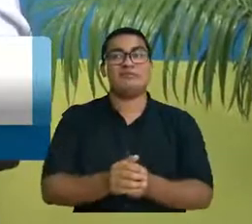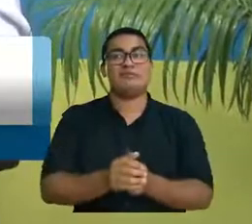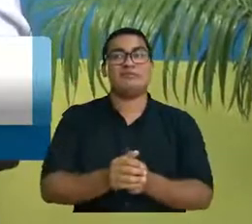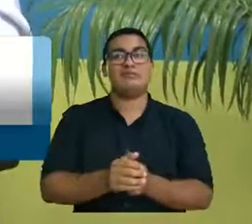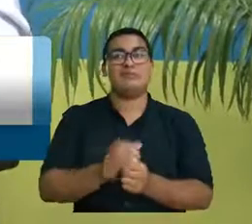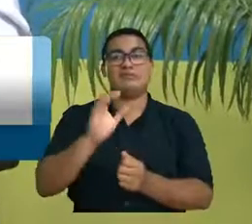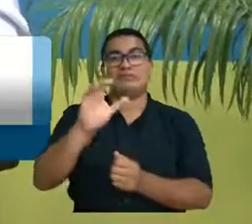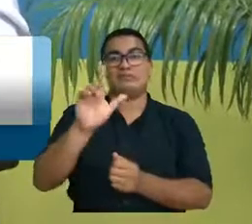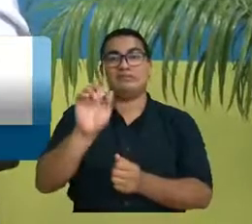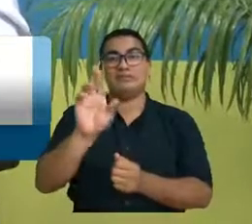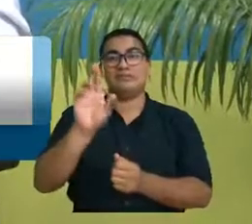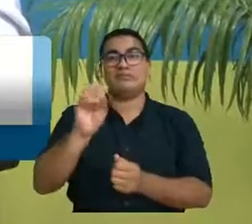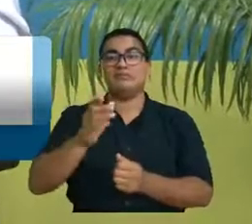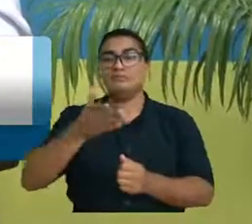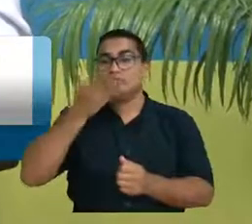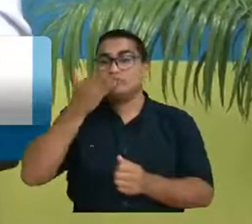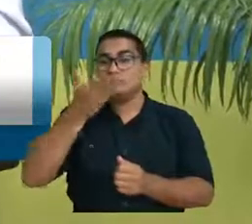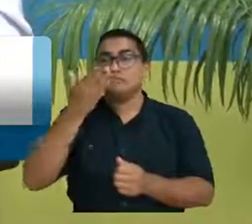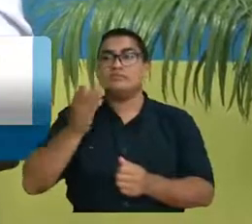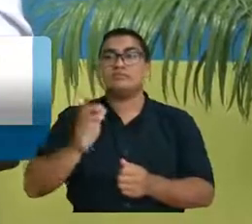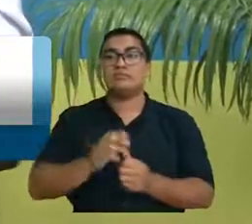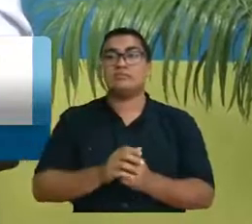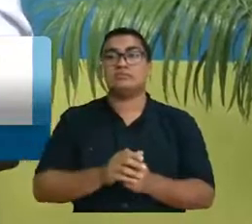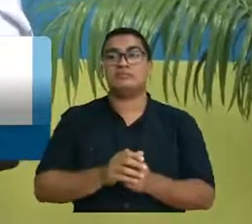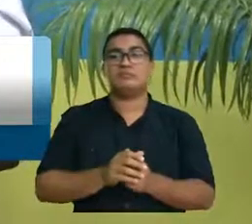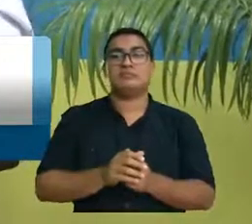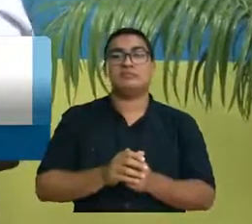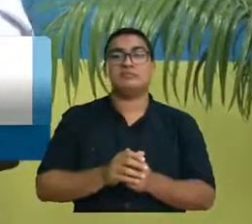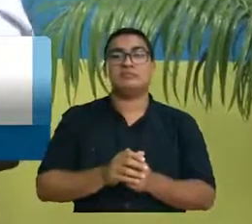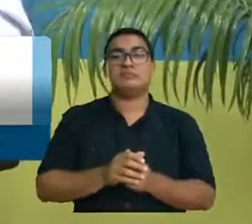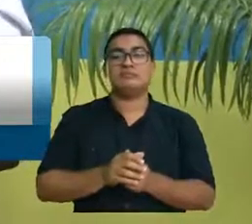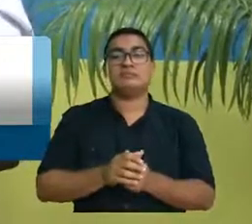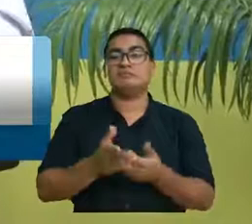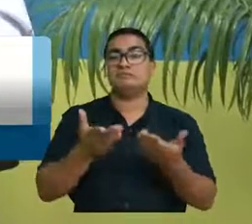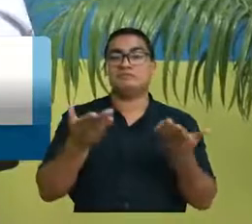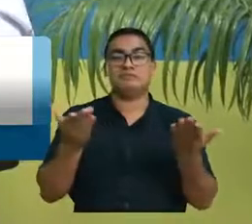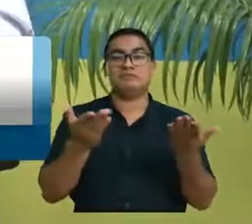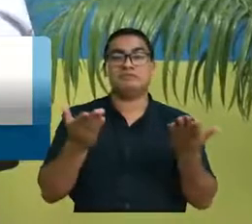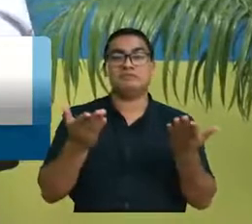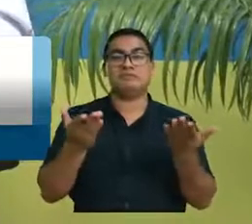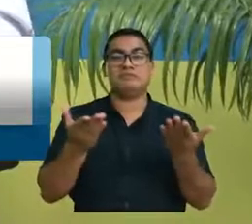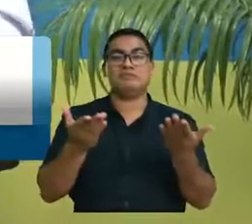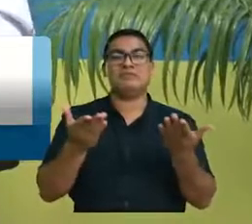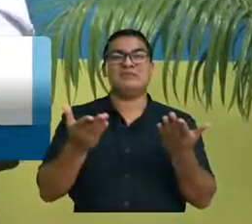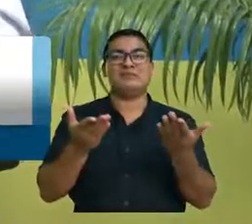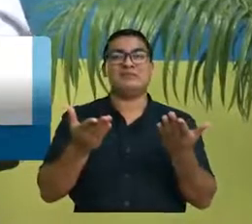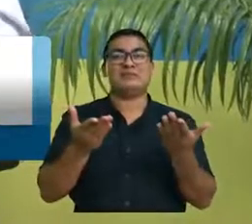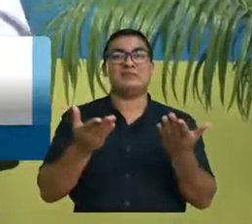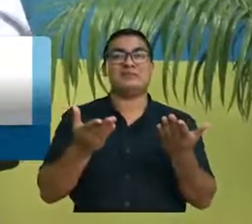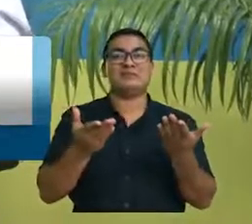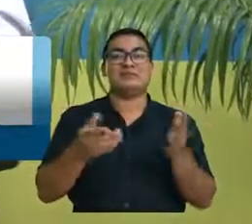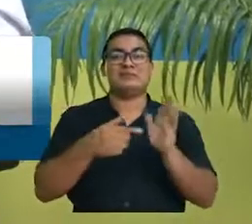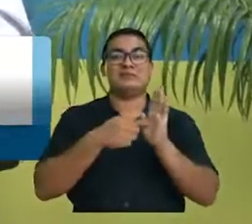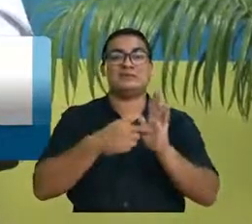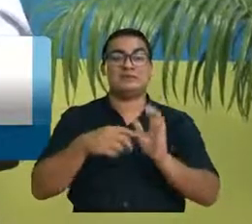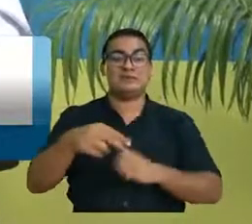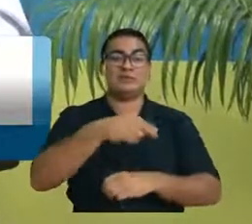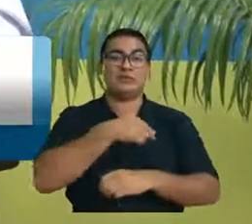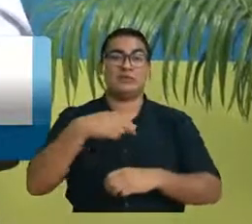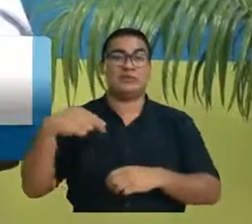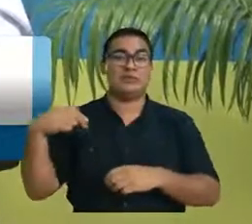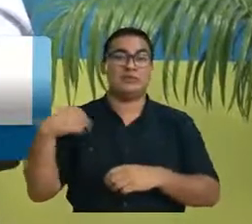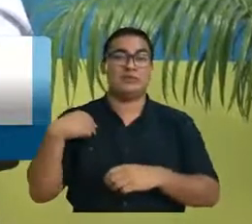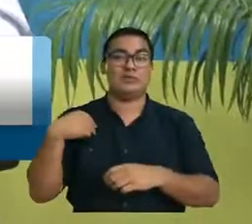gas que tiene olor, eso es el cloro. Entonces resulta que nosotros no vamos a utilizar